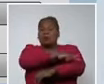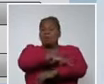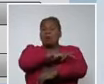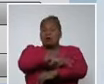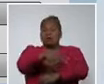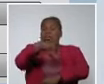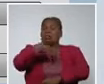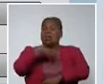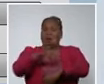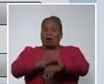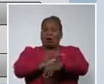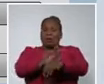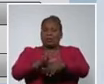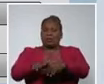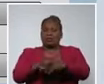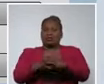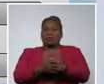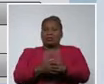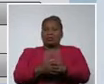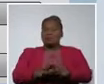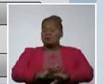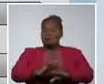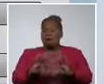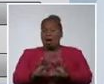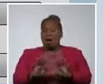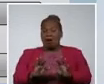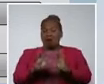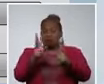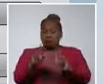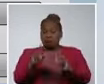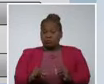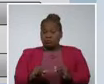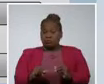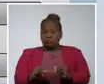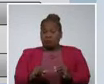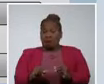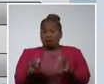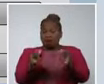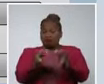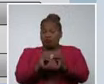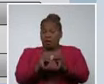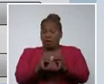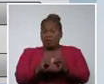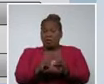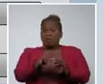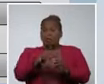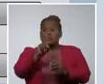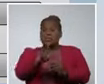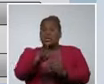territorios. Ya la cifra total de casos asciende a